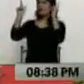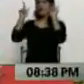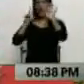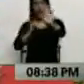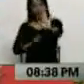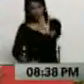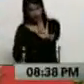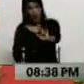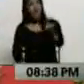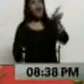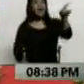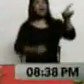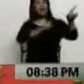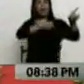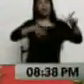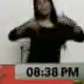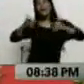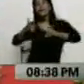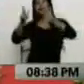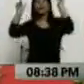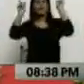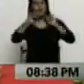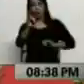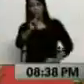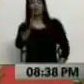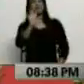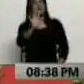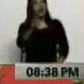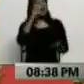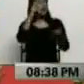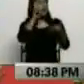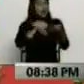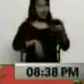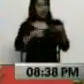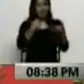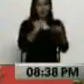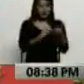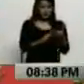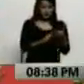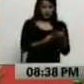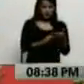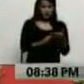no no no le dio la libertad no leamos leamos